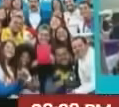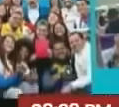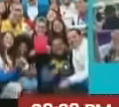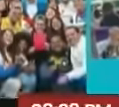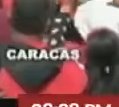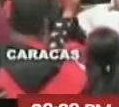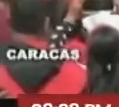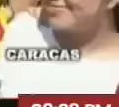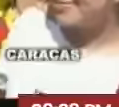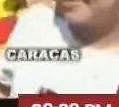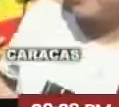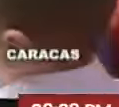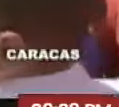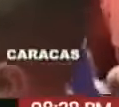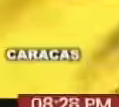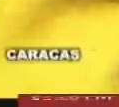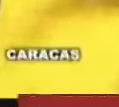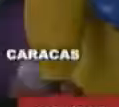Maduro más.